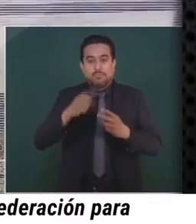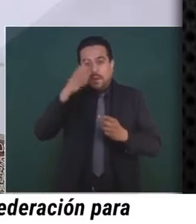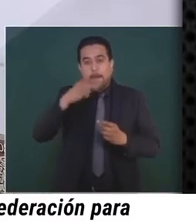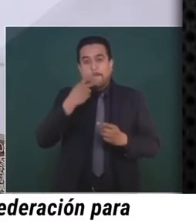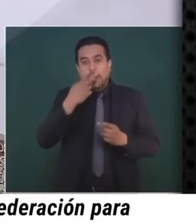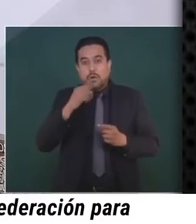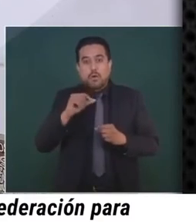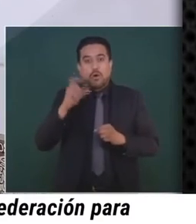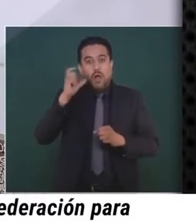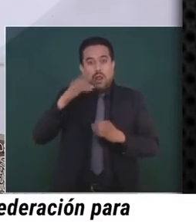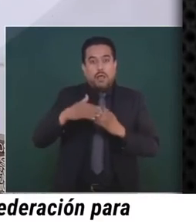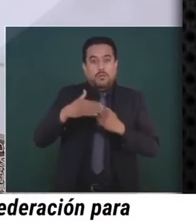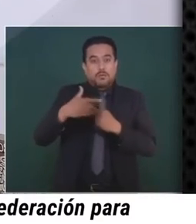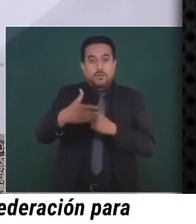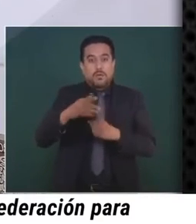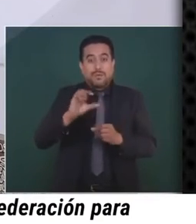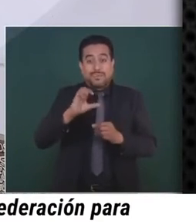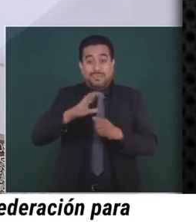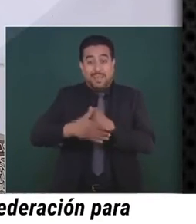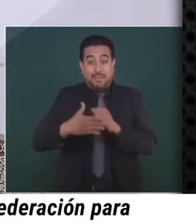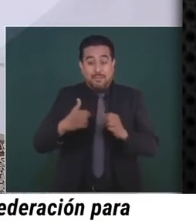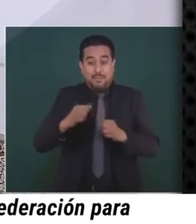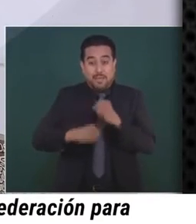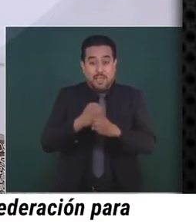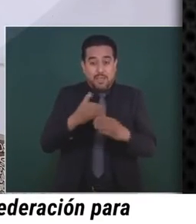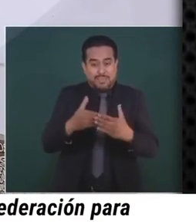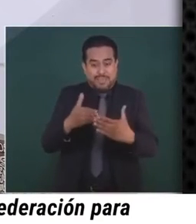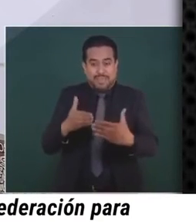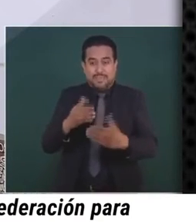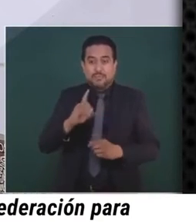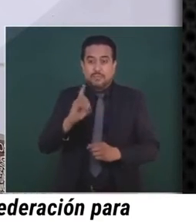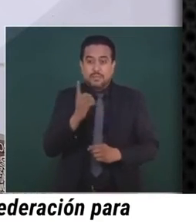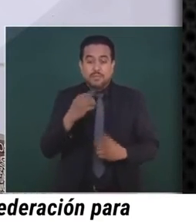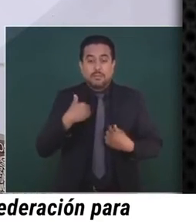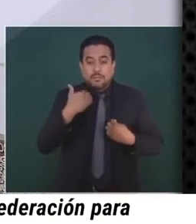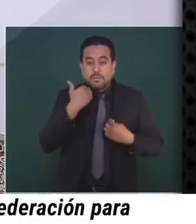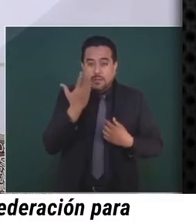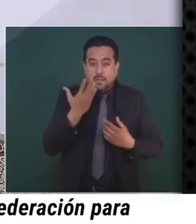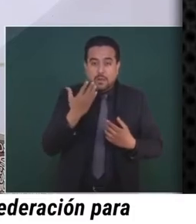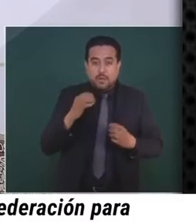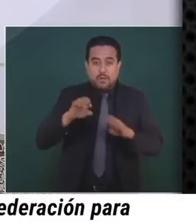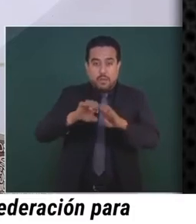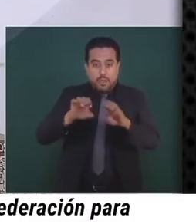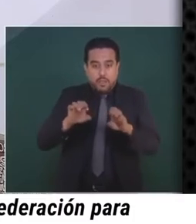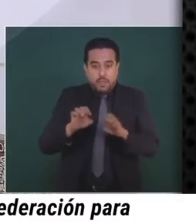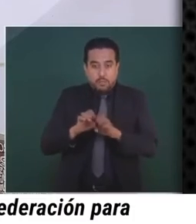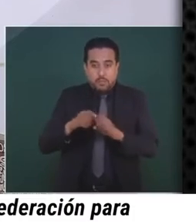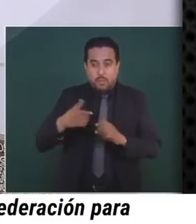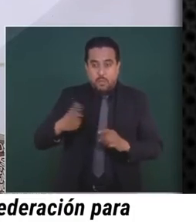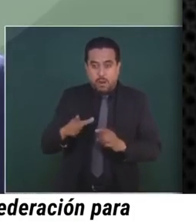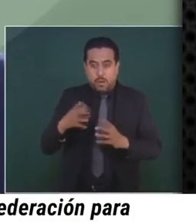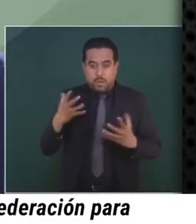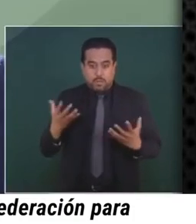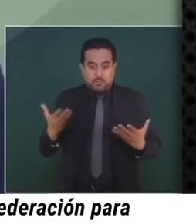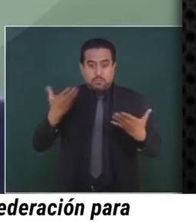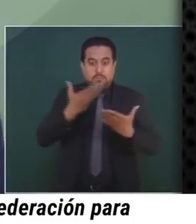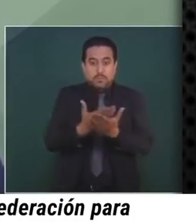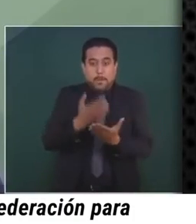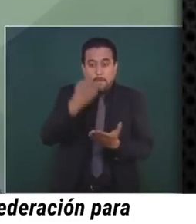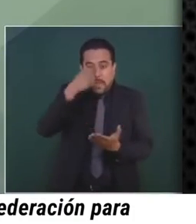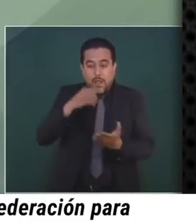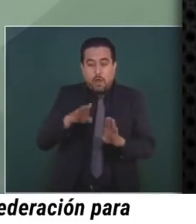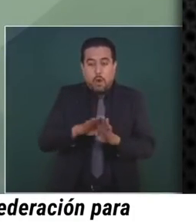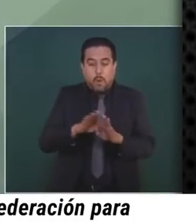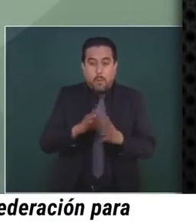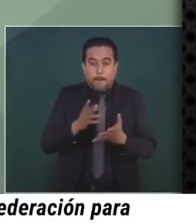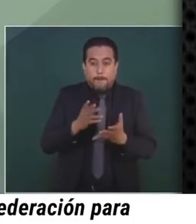solo podría ser para León, sino también para otros municipios, proyecto que podría dar inicio el próximo mes de diciembre. El mandatario estatal le propuso